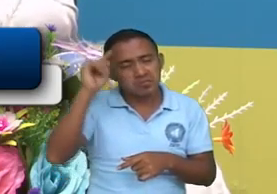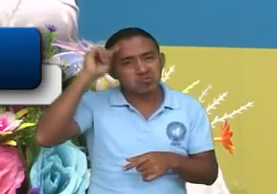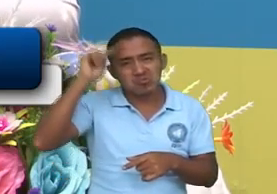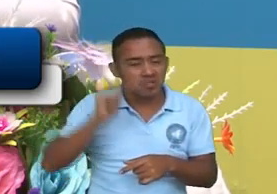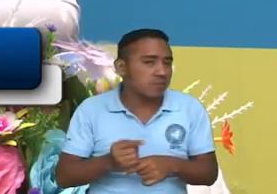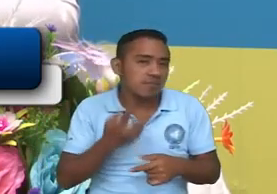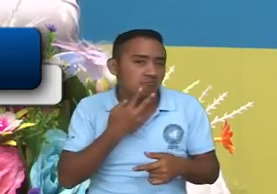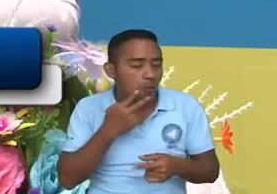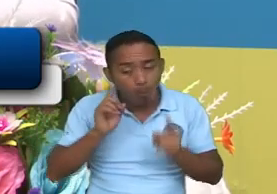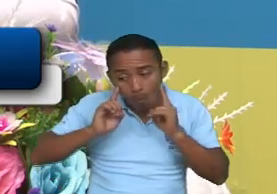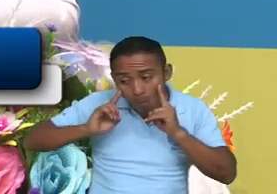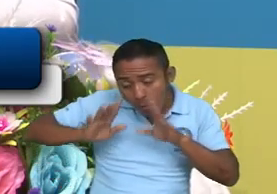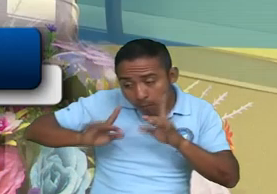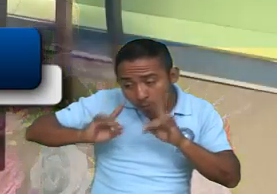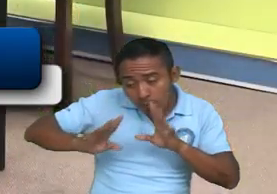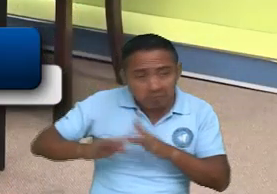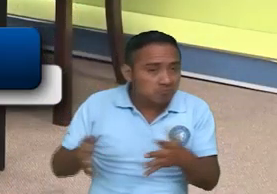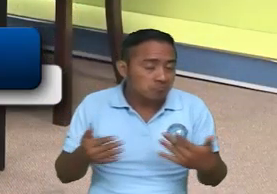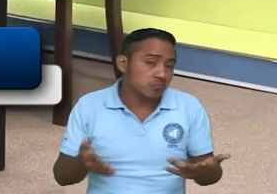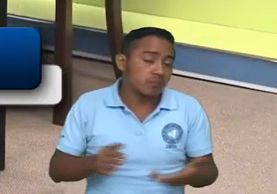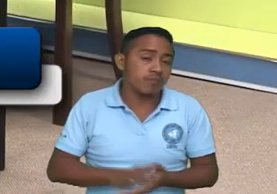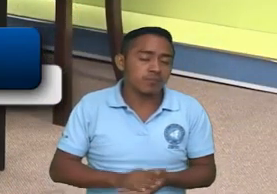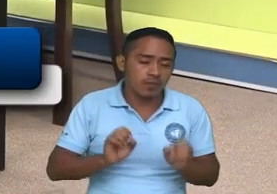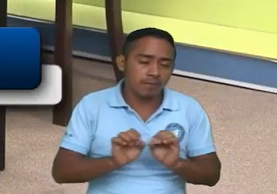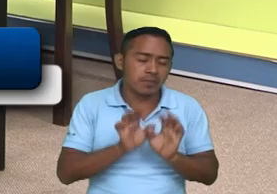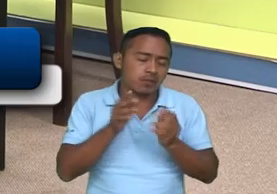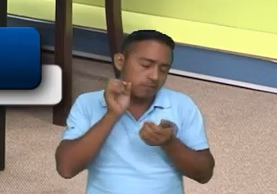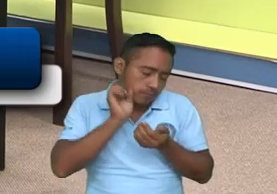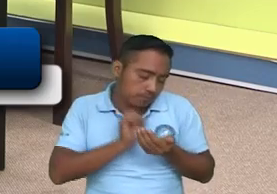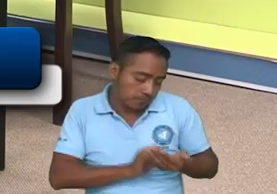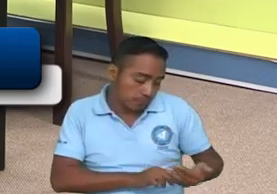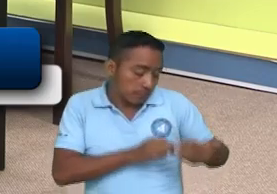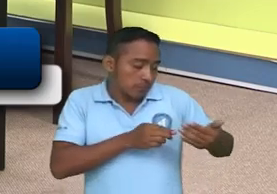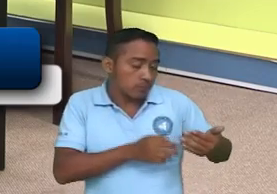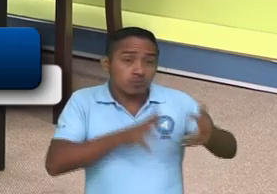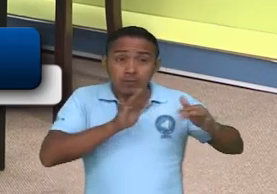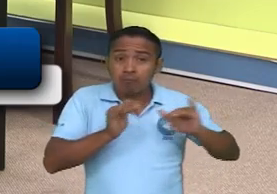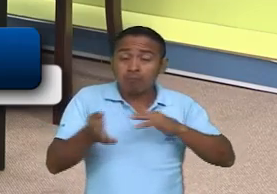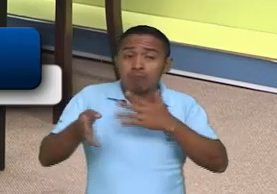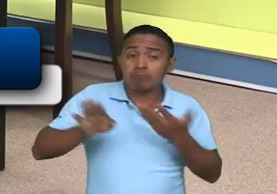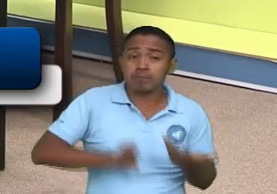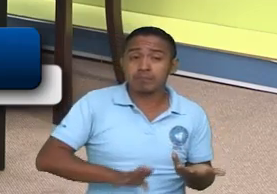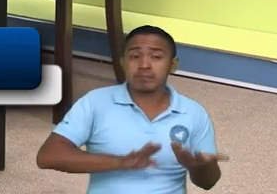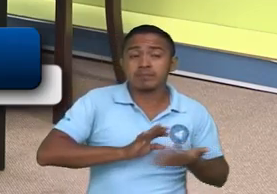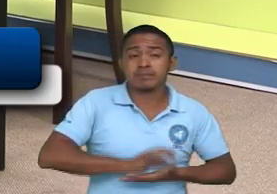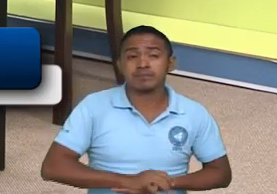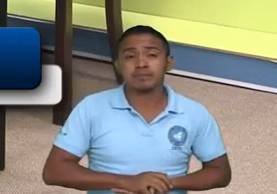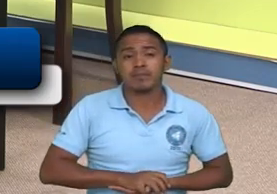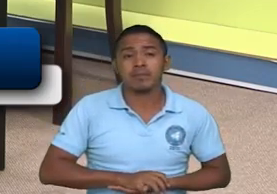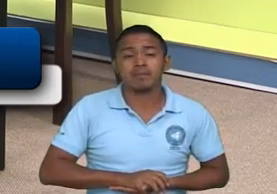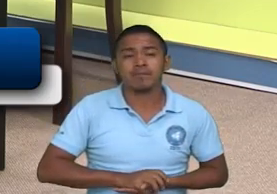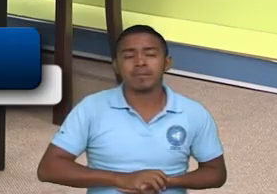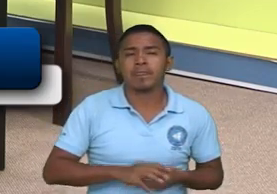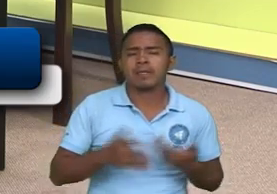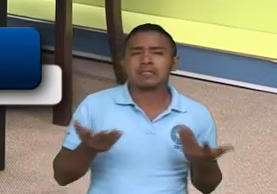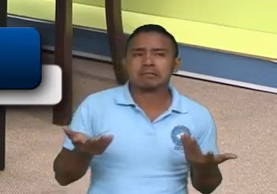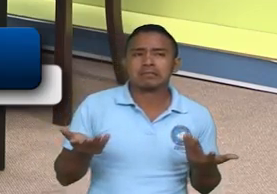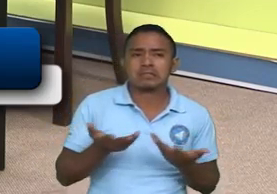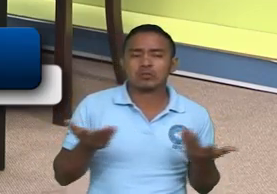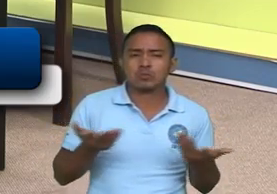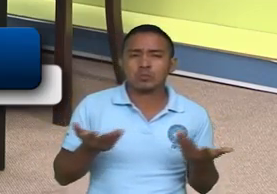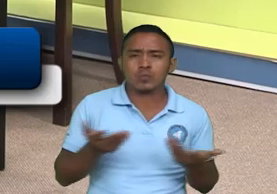se dan estos eventos es entre las 9 de la noche y las primeras horas de la madrugada, que son los momentos en los que los padres